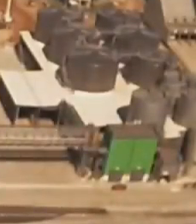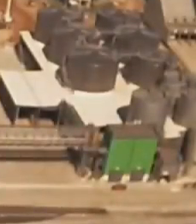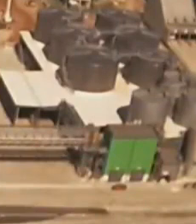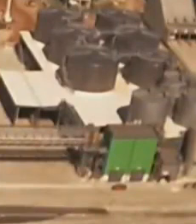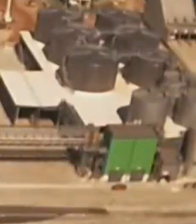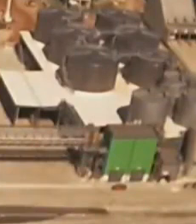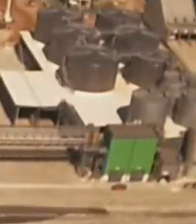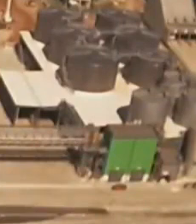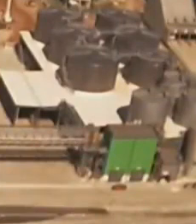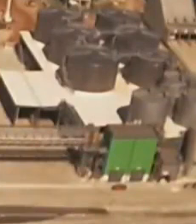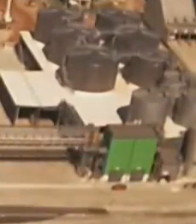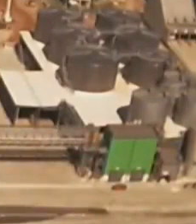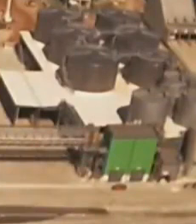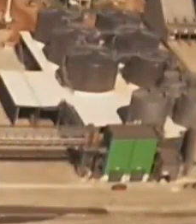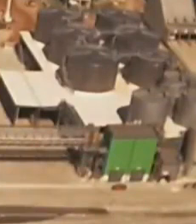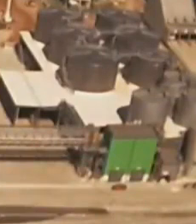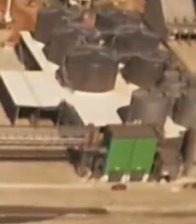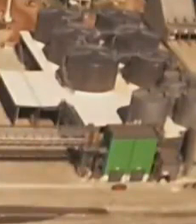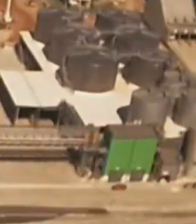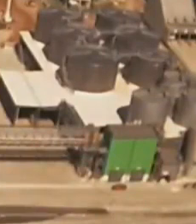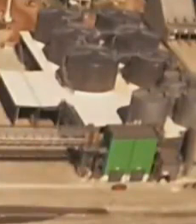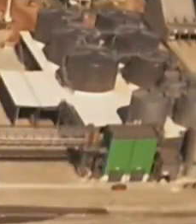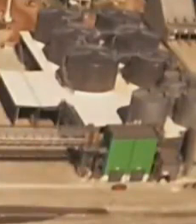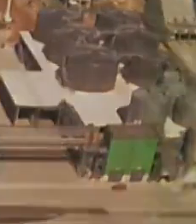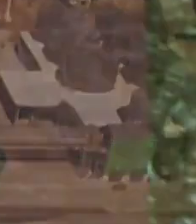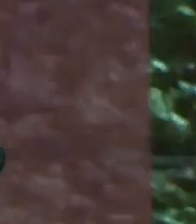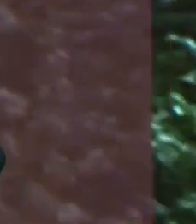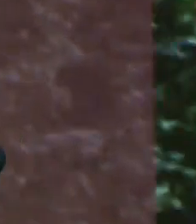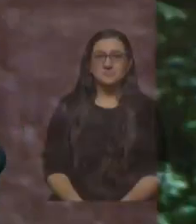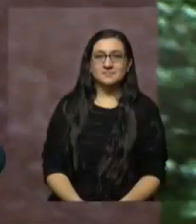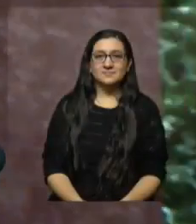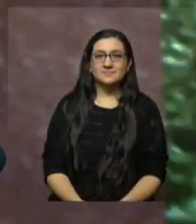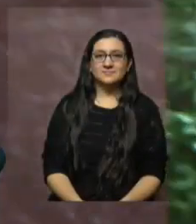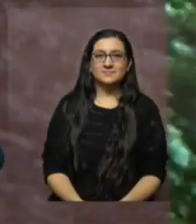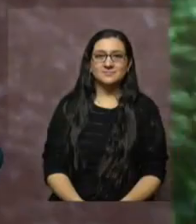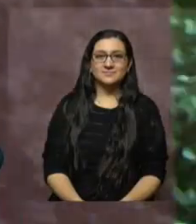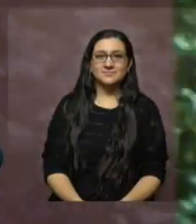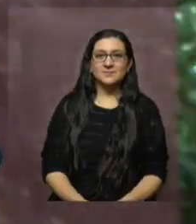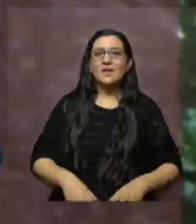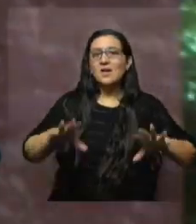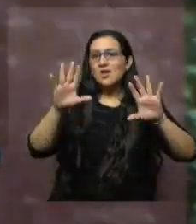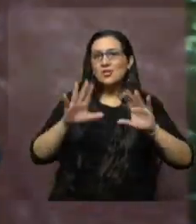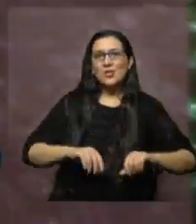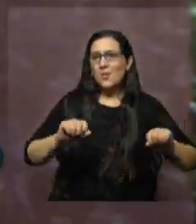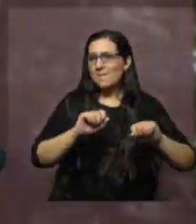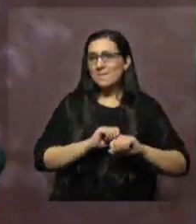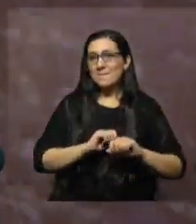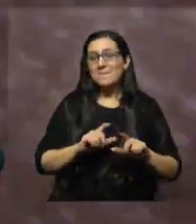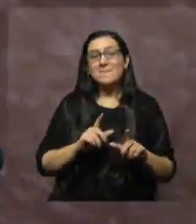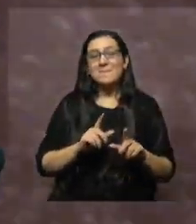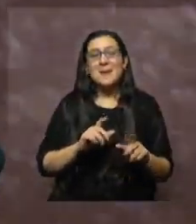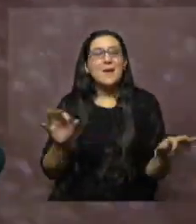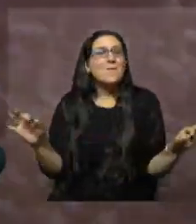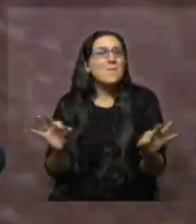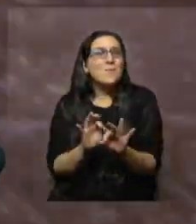como el trueno de un tambor, con la todo mal la musicalización de este